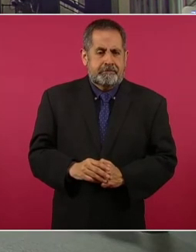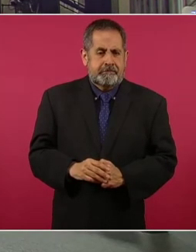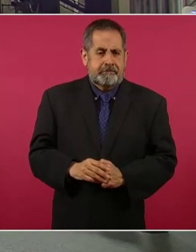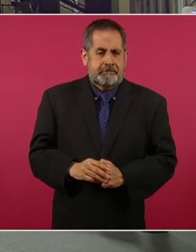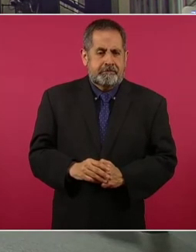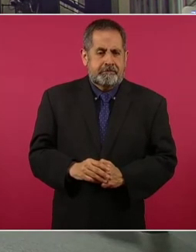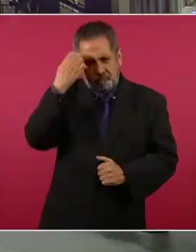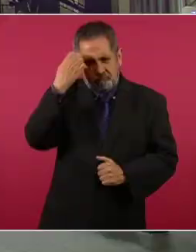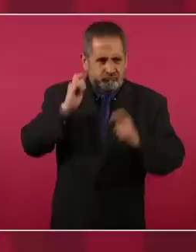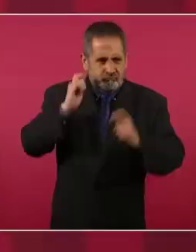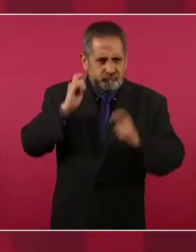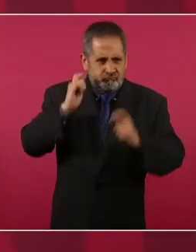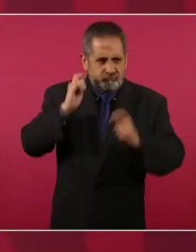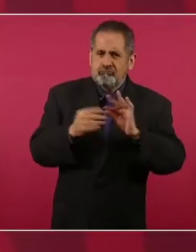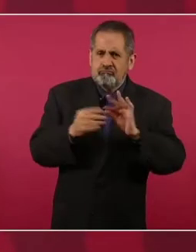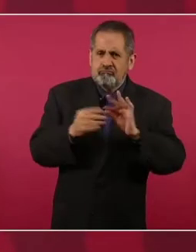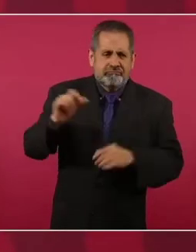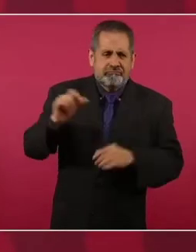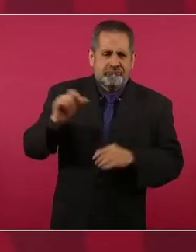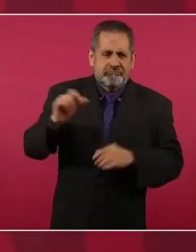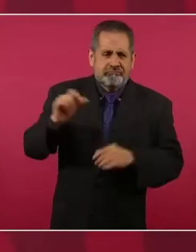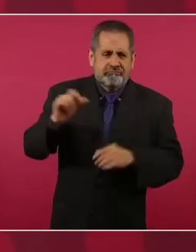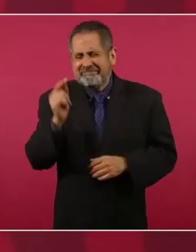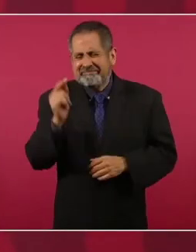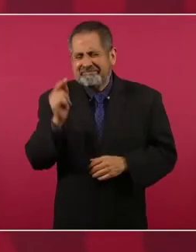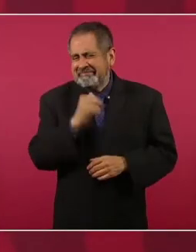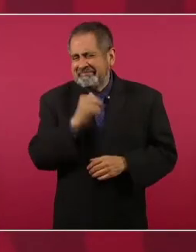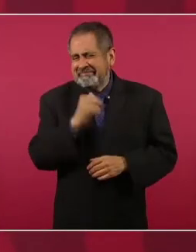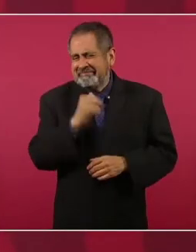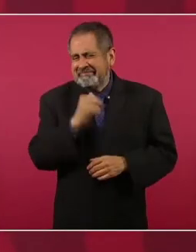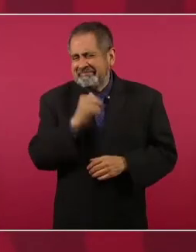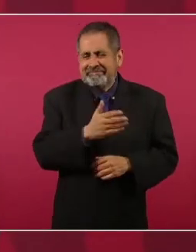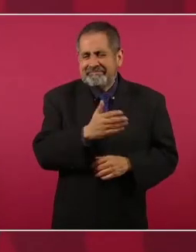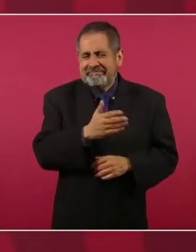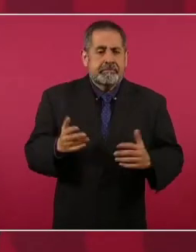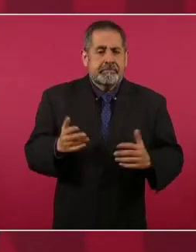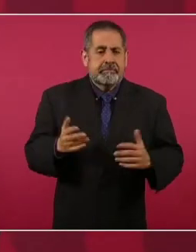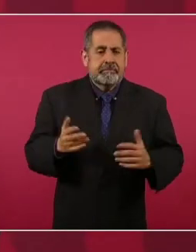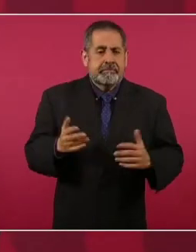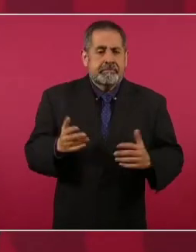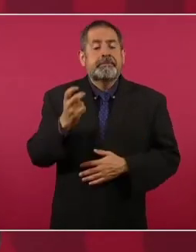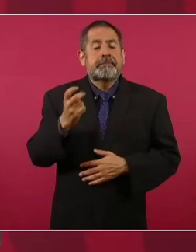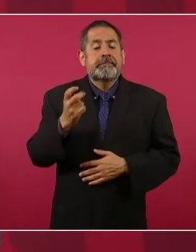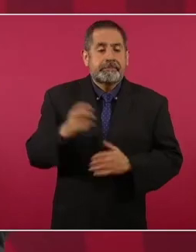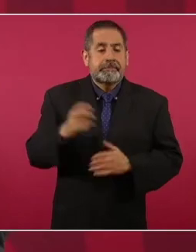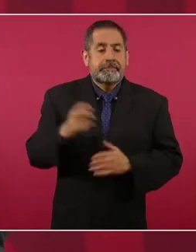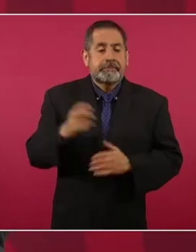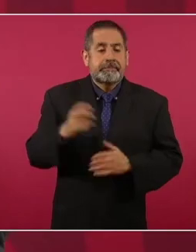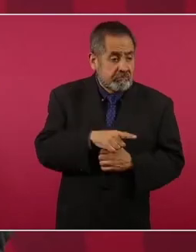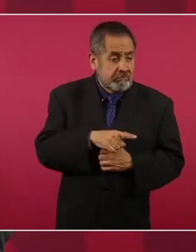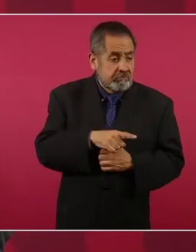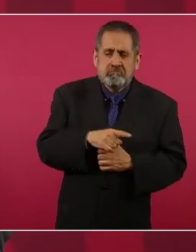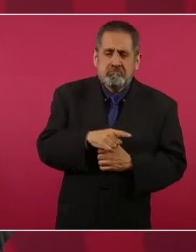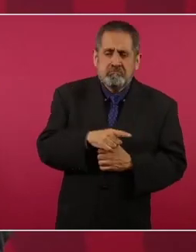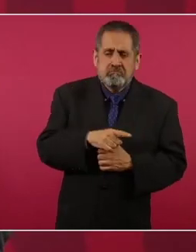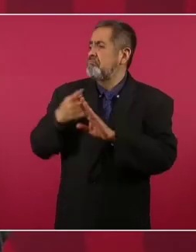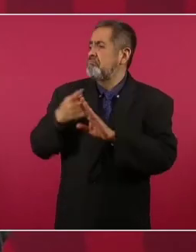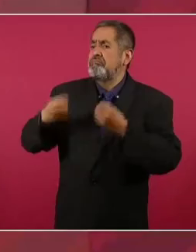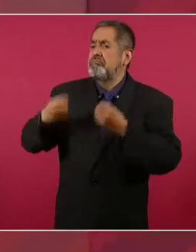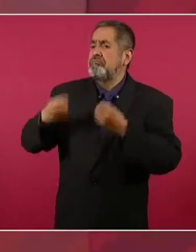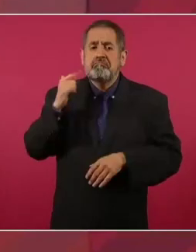expertos, no son especialistas, no son nada. Entonces, eso no afecta.